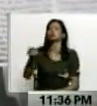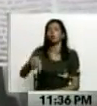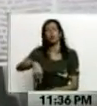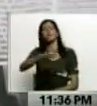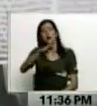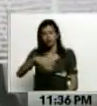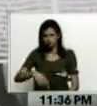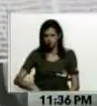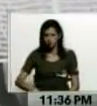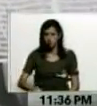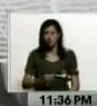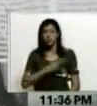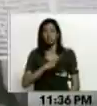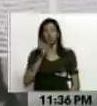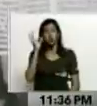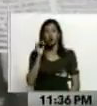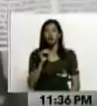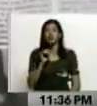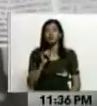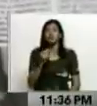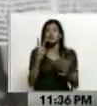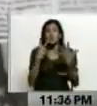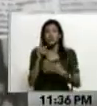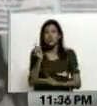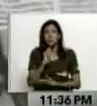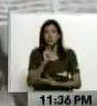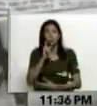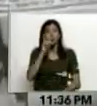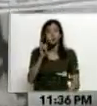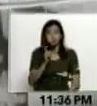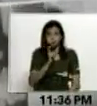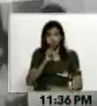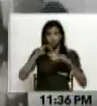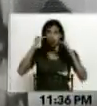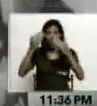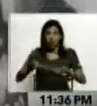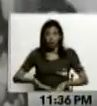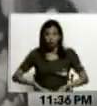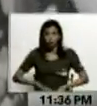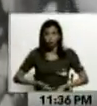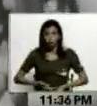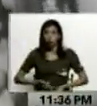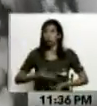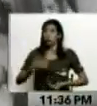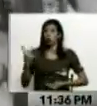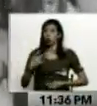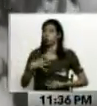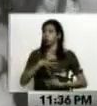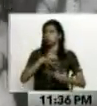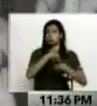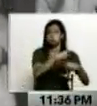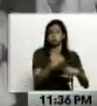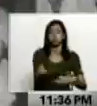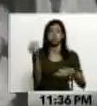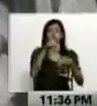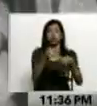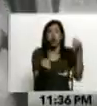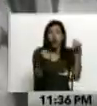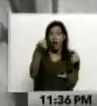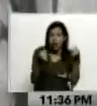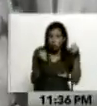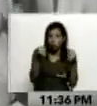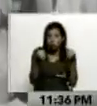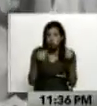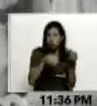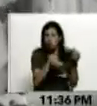tú y tú afuera la señora Velázquez tenía s meses de preñez nos montaron en una patrulla